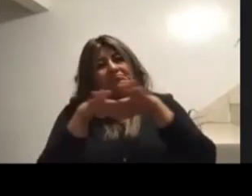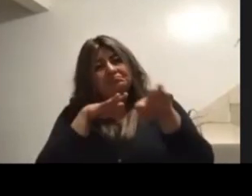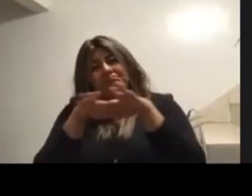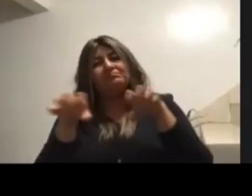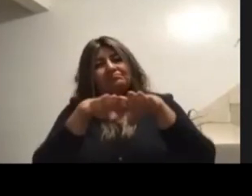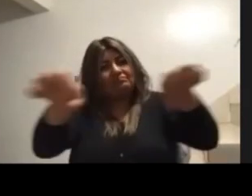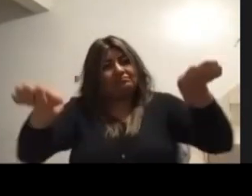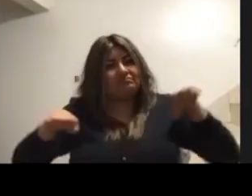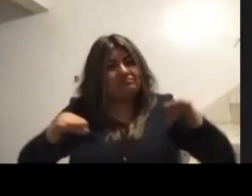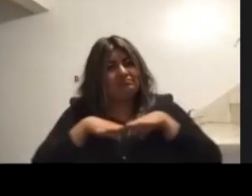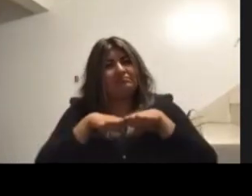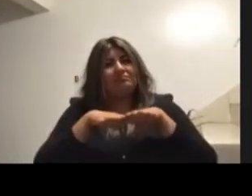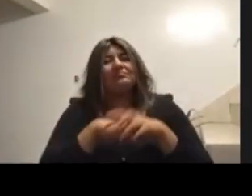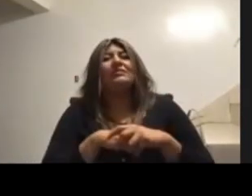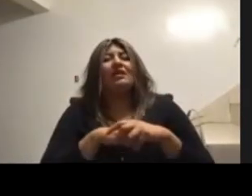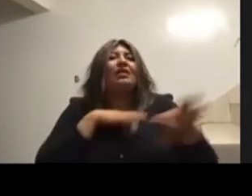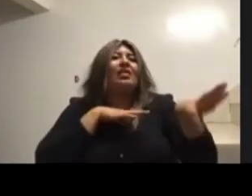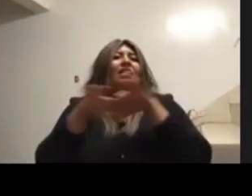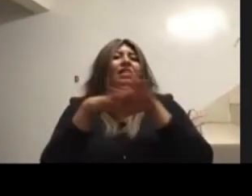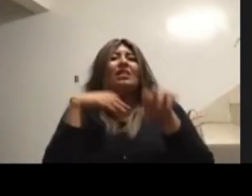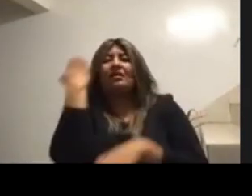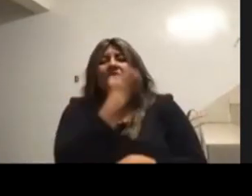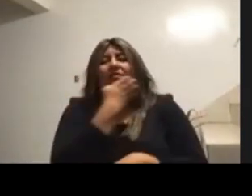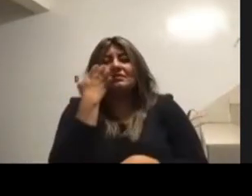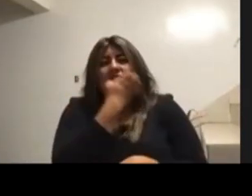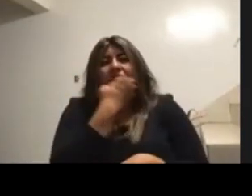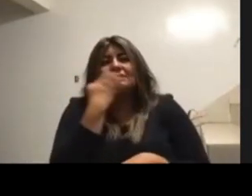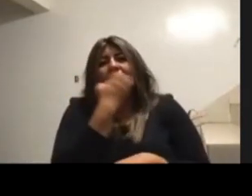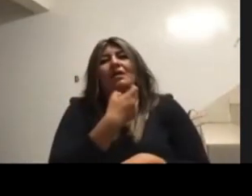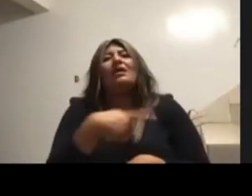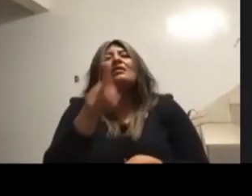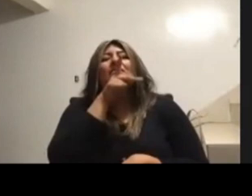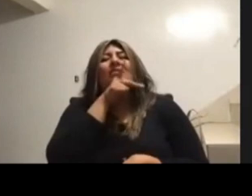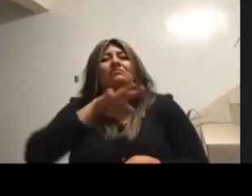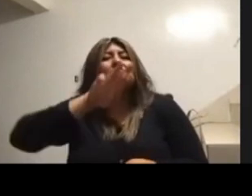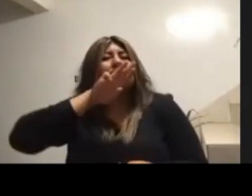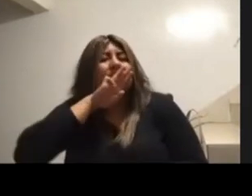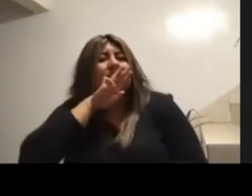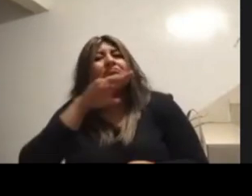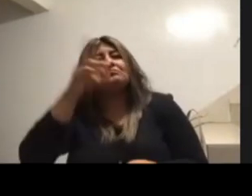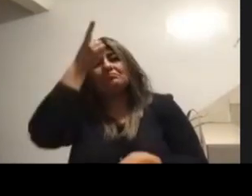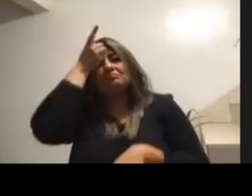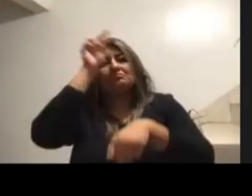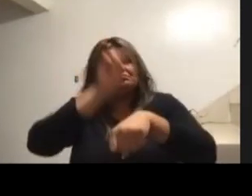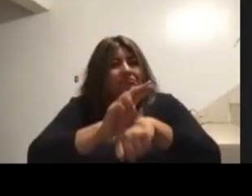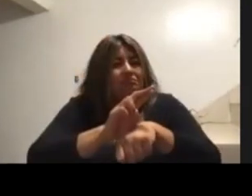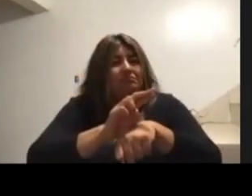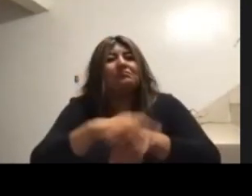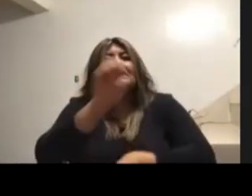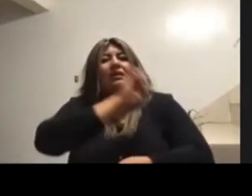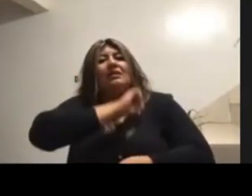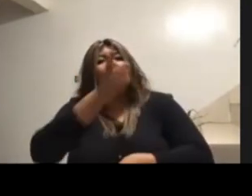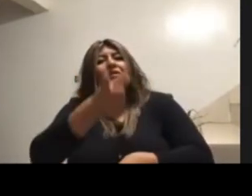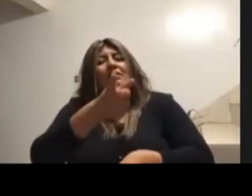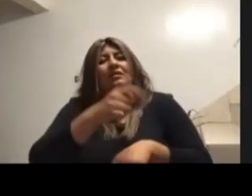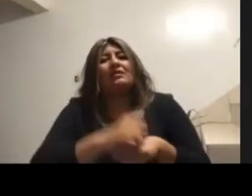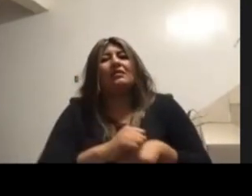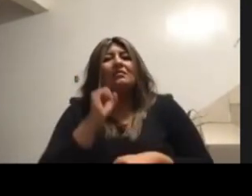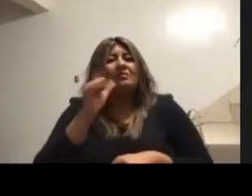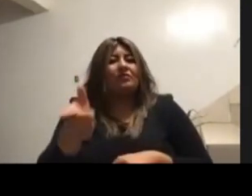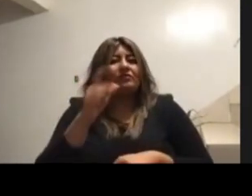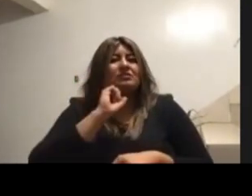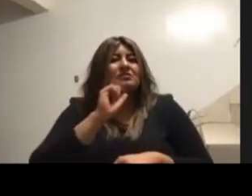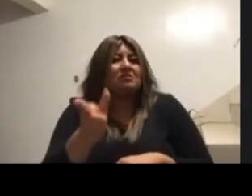de trabajo en una escuela. Padres, madres, director, especialistas, si son de CAM, no